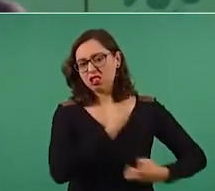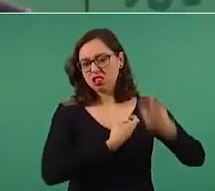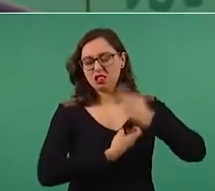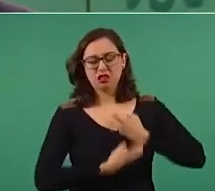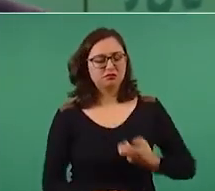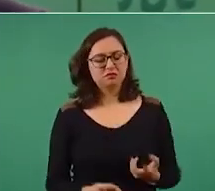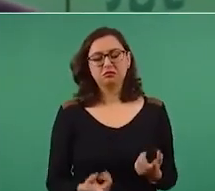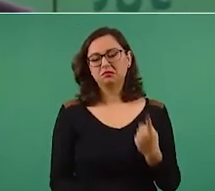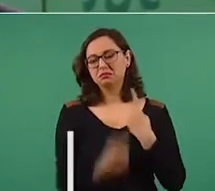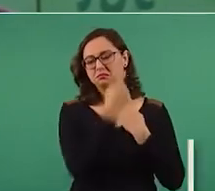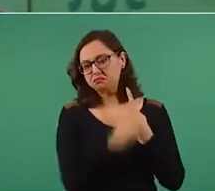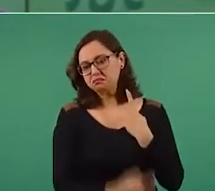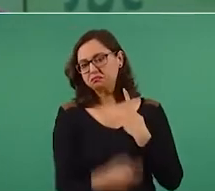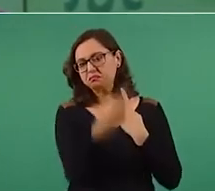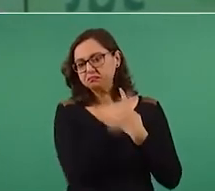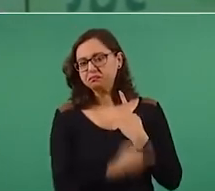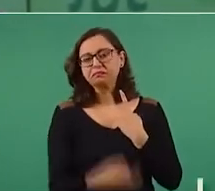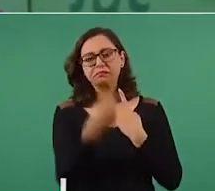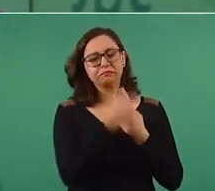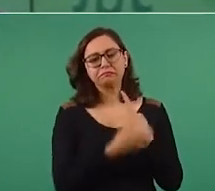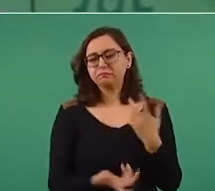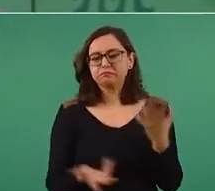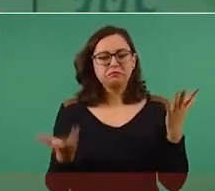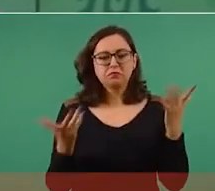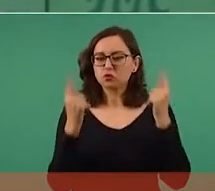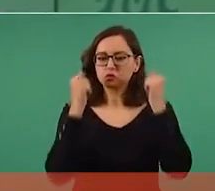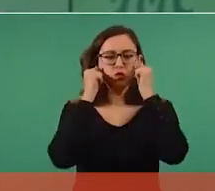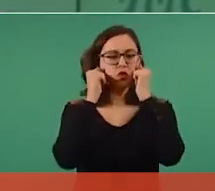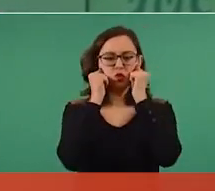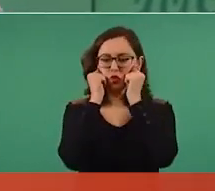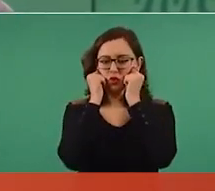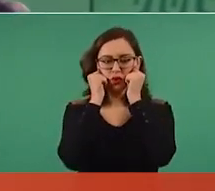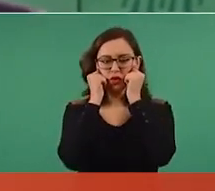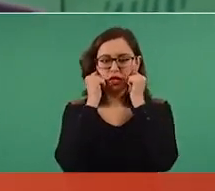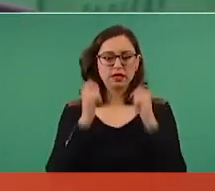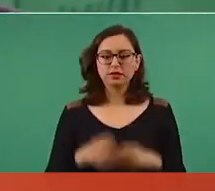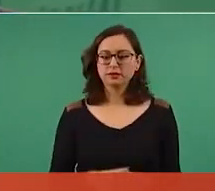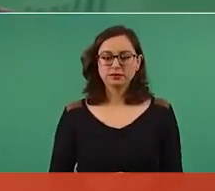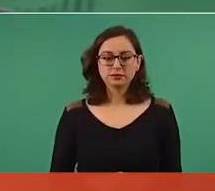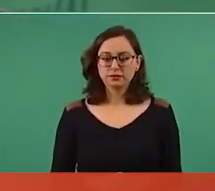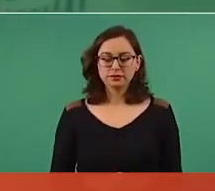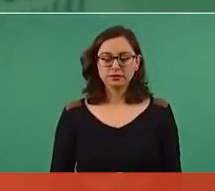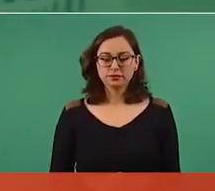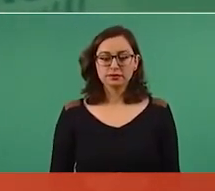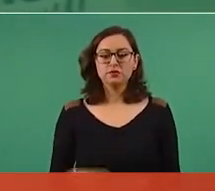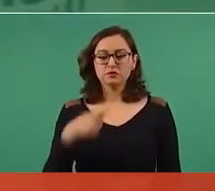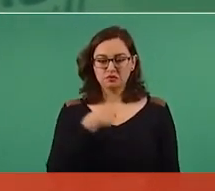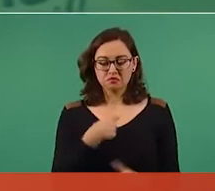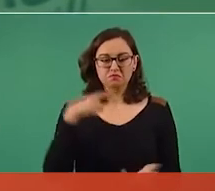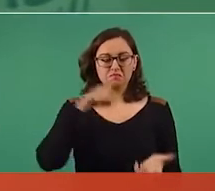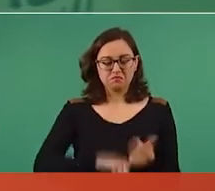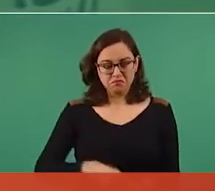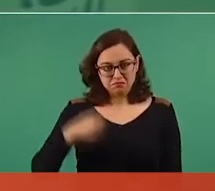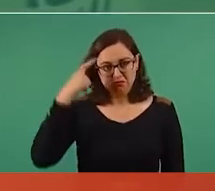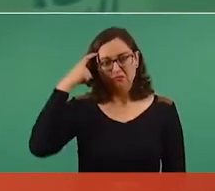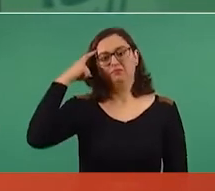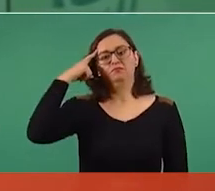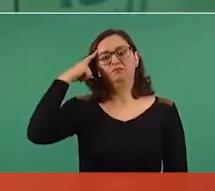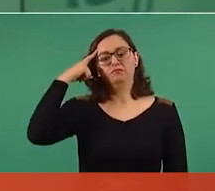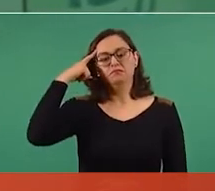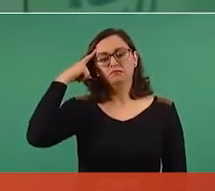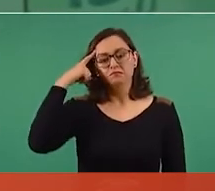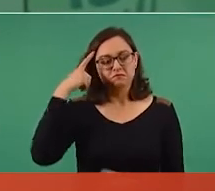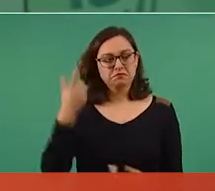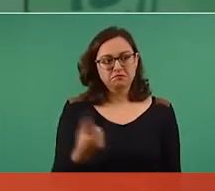Porque tengo una razón de fondo, aunque